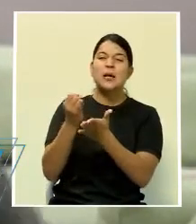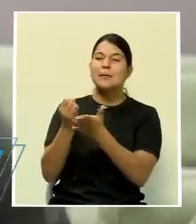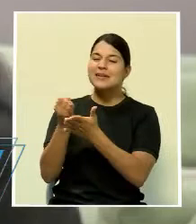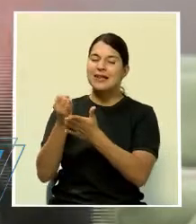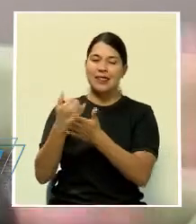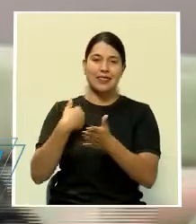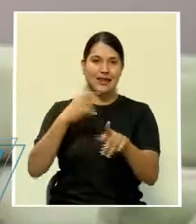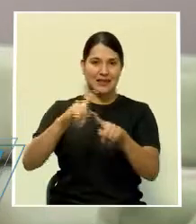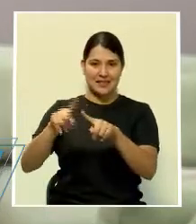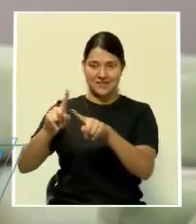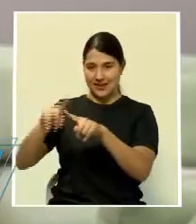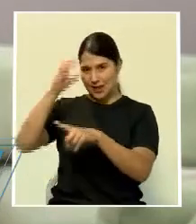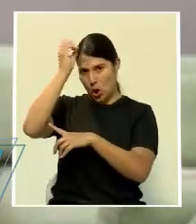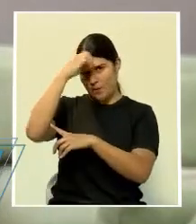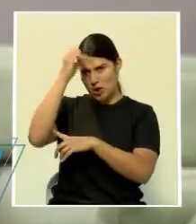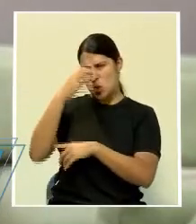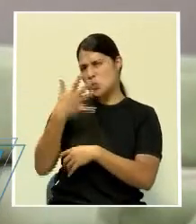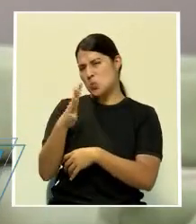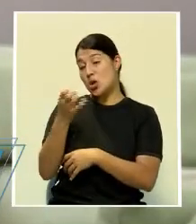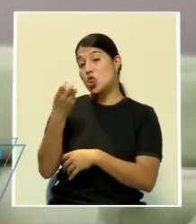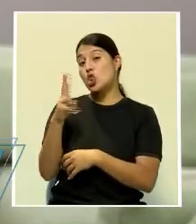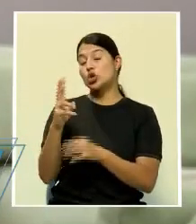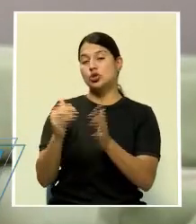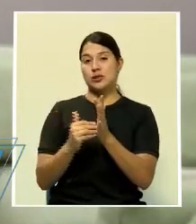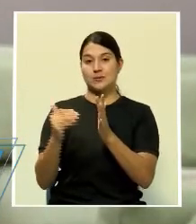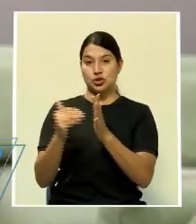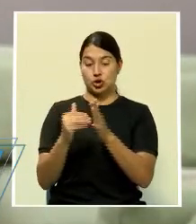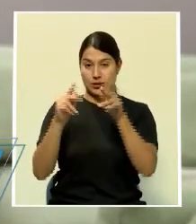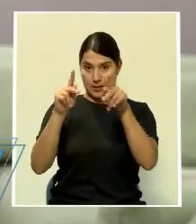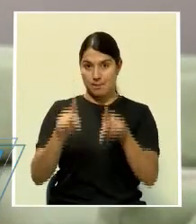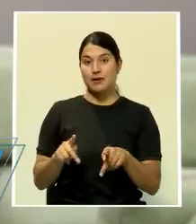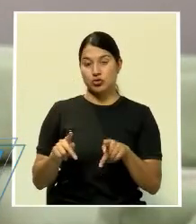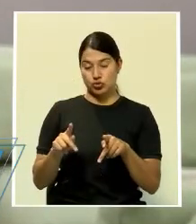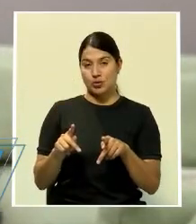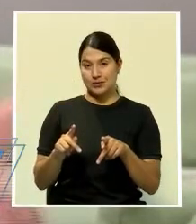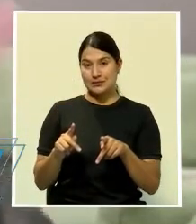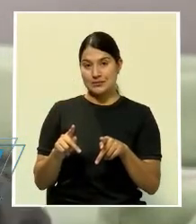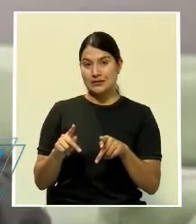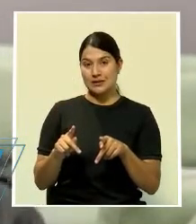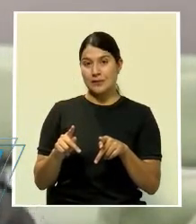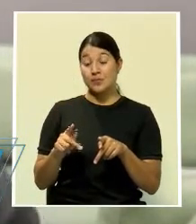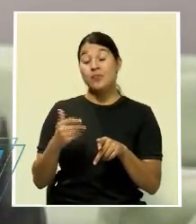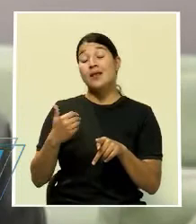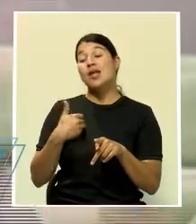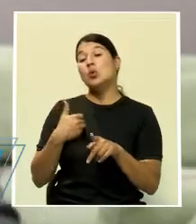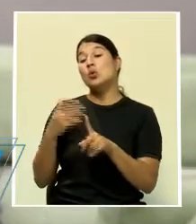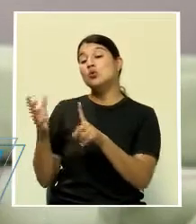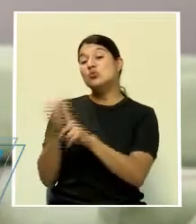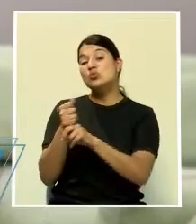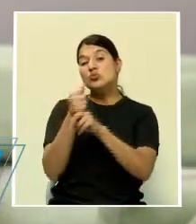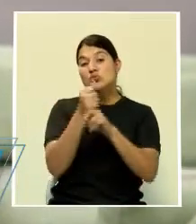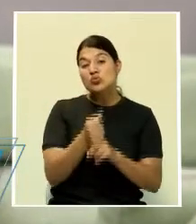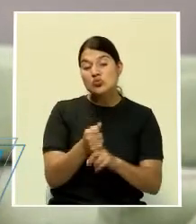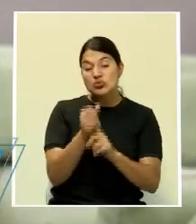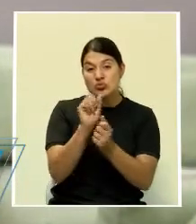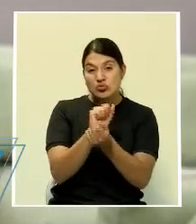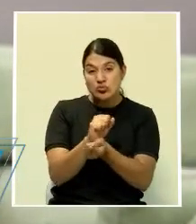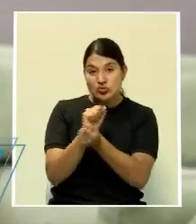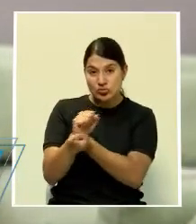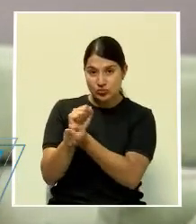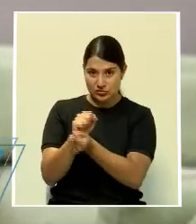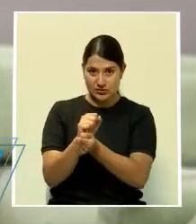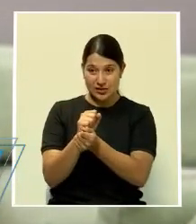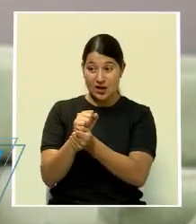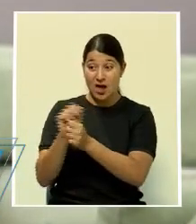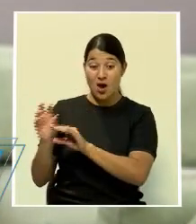más o menos 12 millones de personas que fueron o sufrieron esta migración obligatoria a